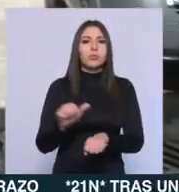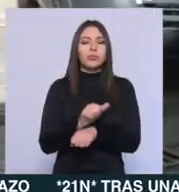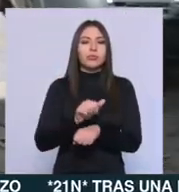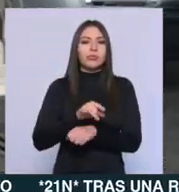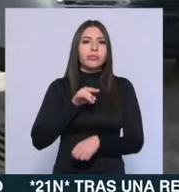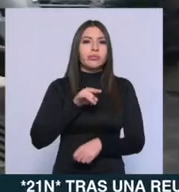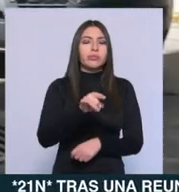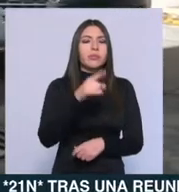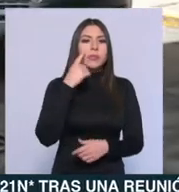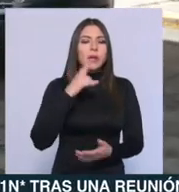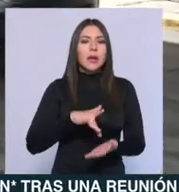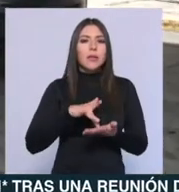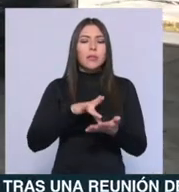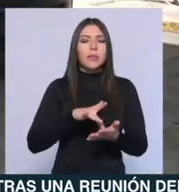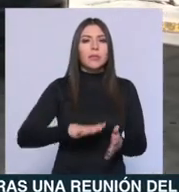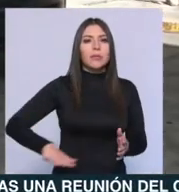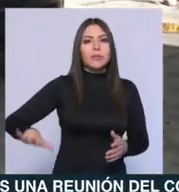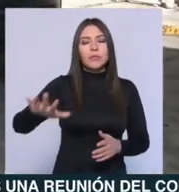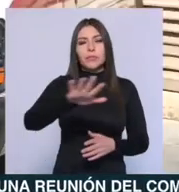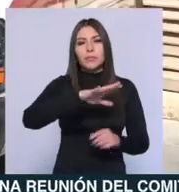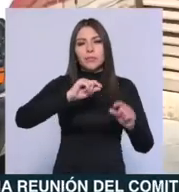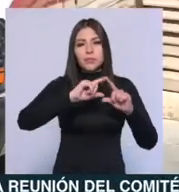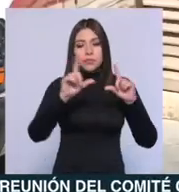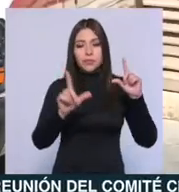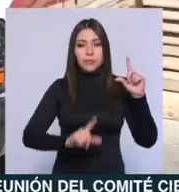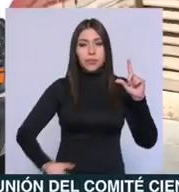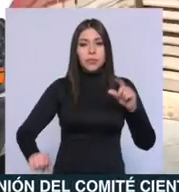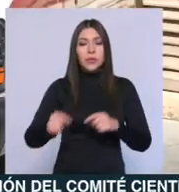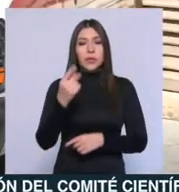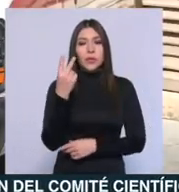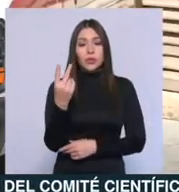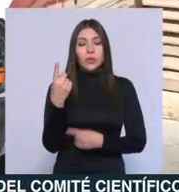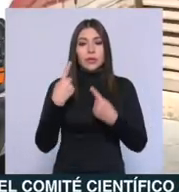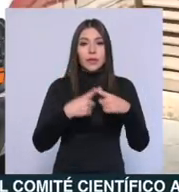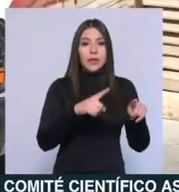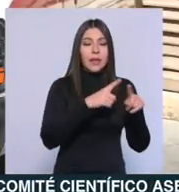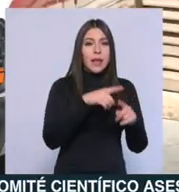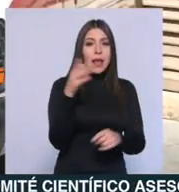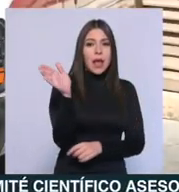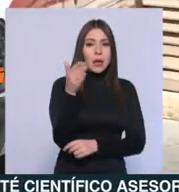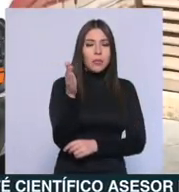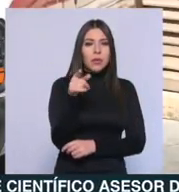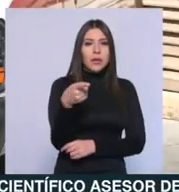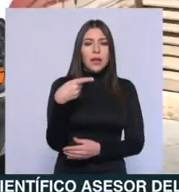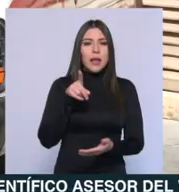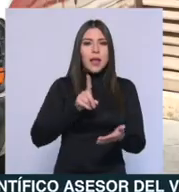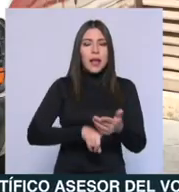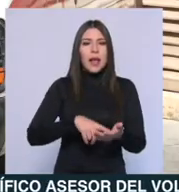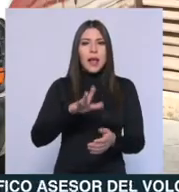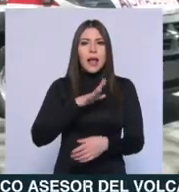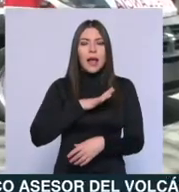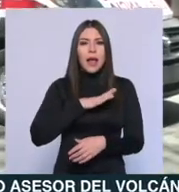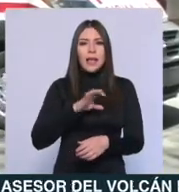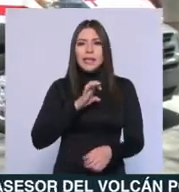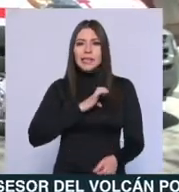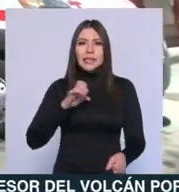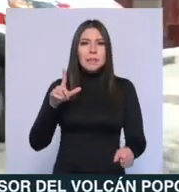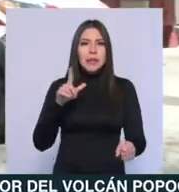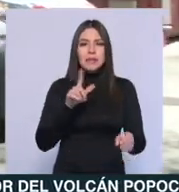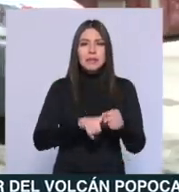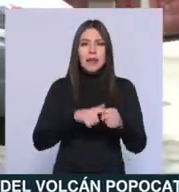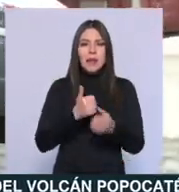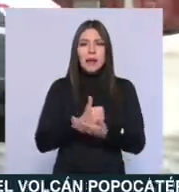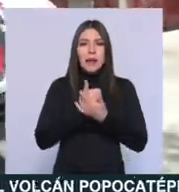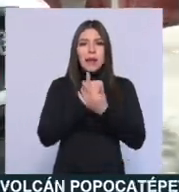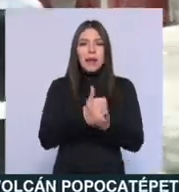todo el país. Los dos tipos de ambulancia que prestan servicio son de terapia intensiva y avanzada, las cuales